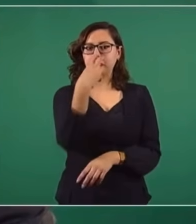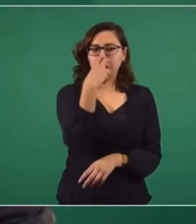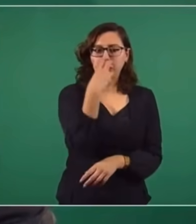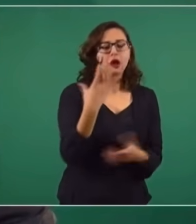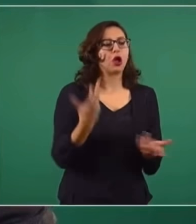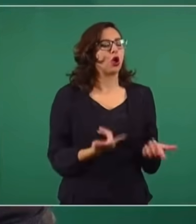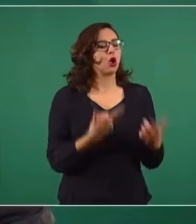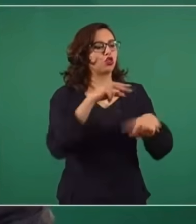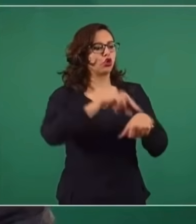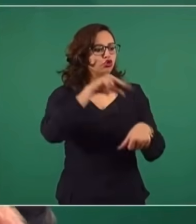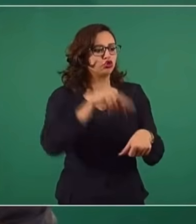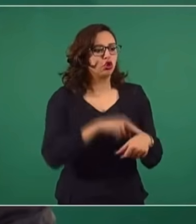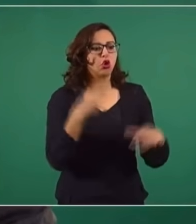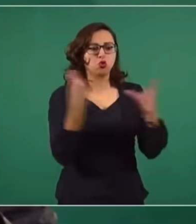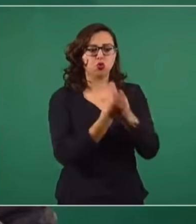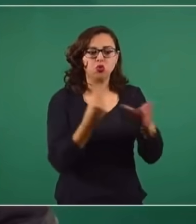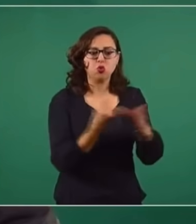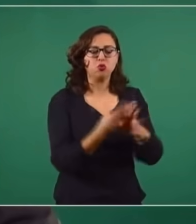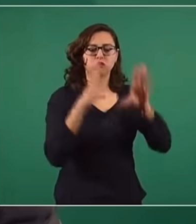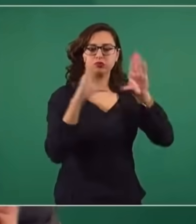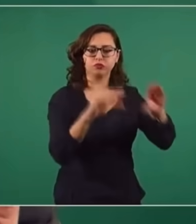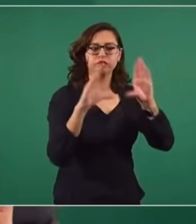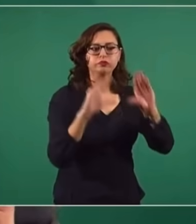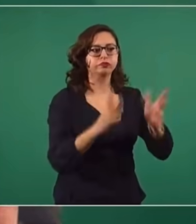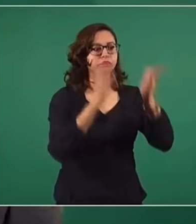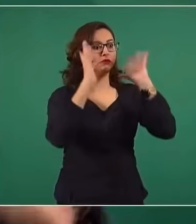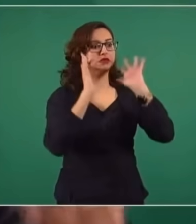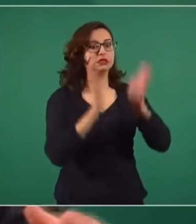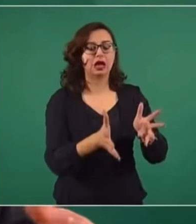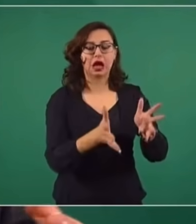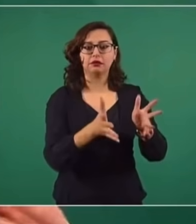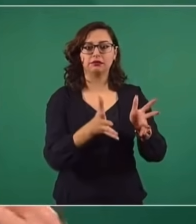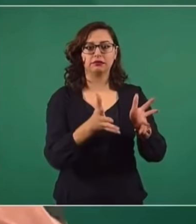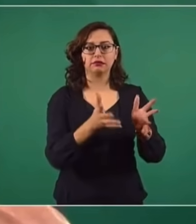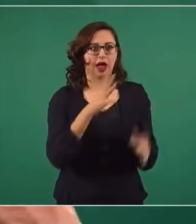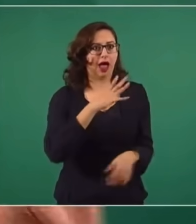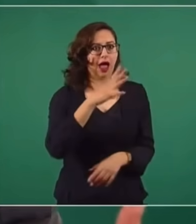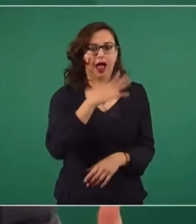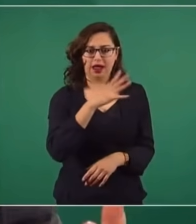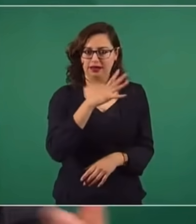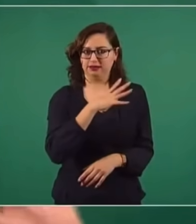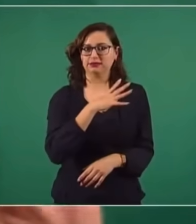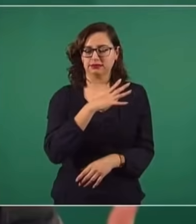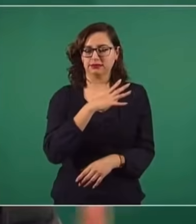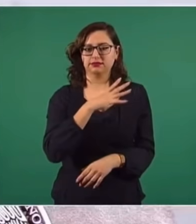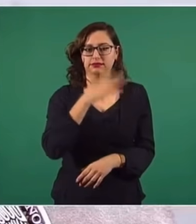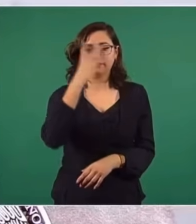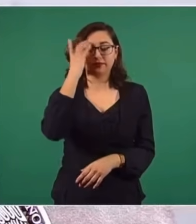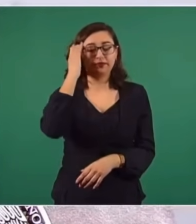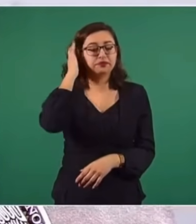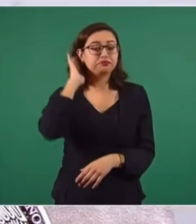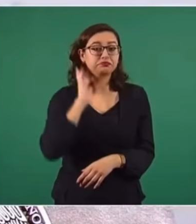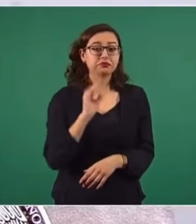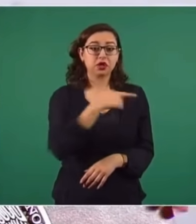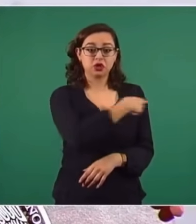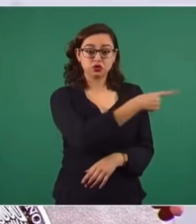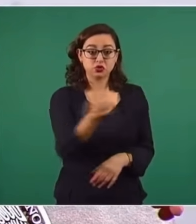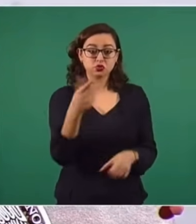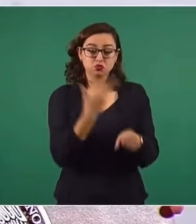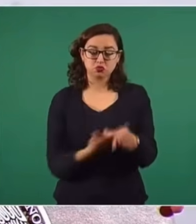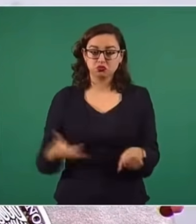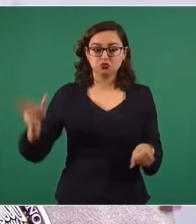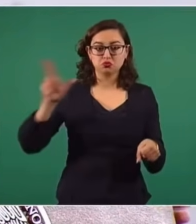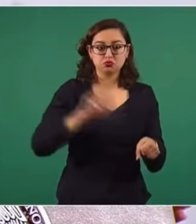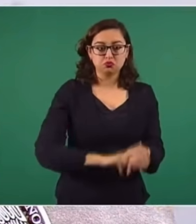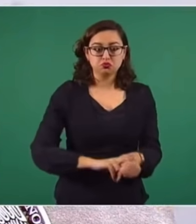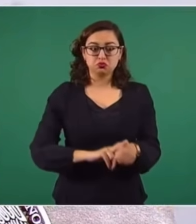de atención, etcétera. Y hoy la posibilidad de reactivar a esos hospitales, a esas unidades, es